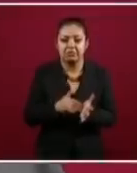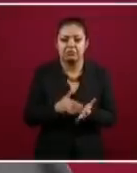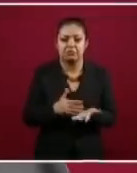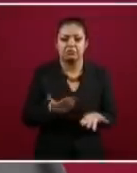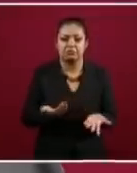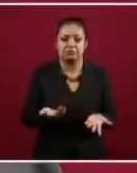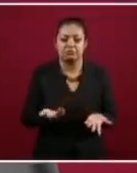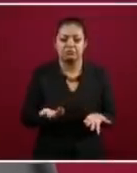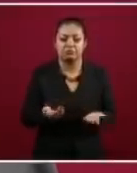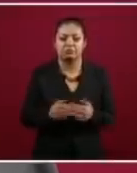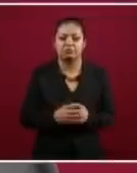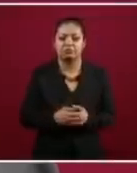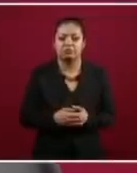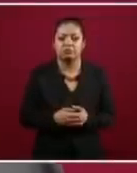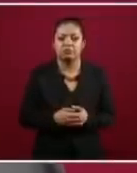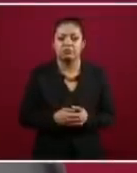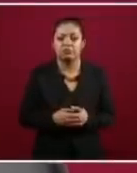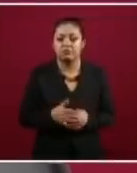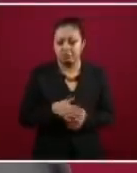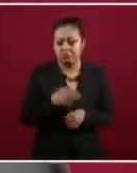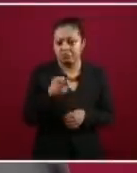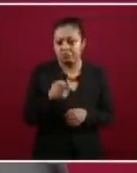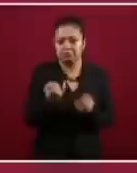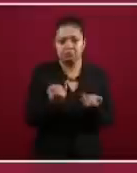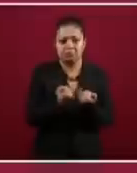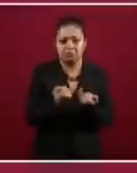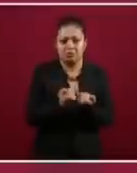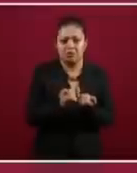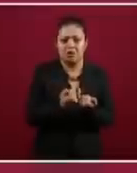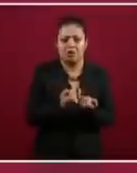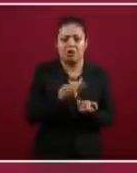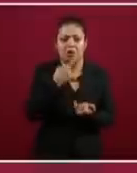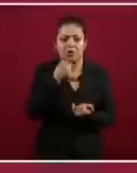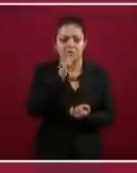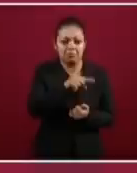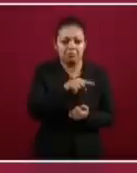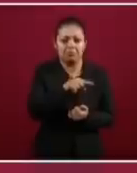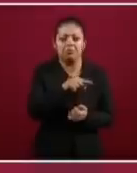Entonces, es lo mismo en otros casos.